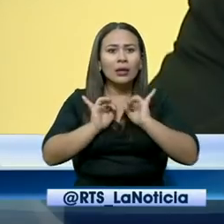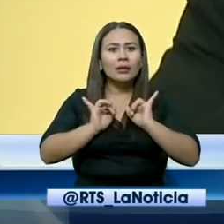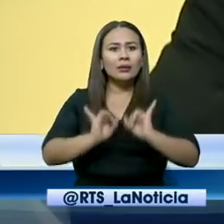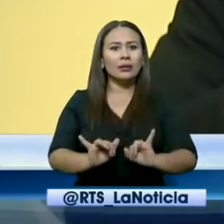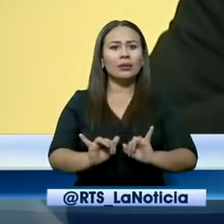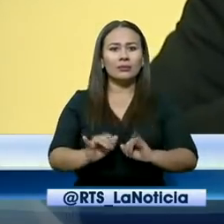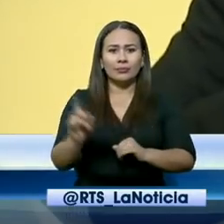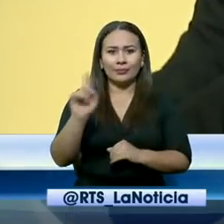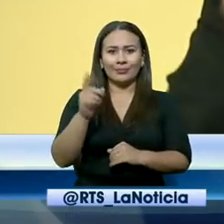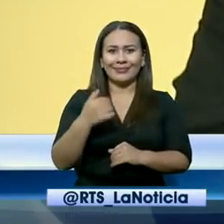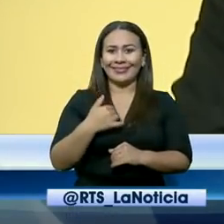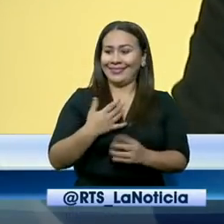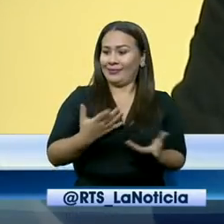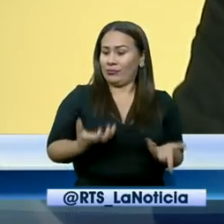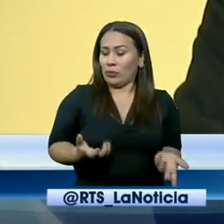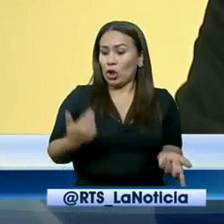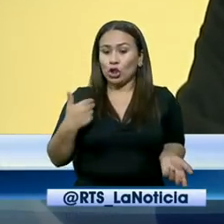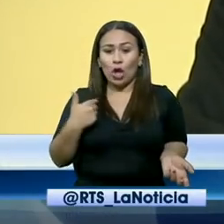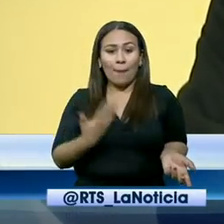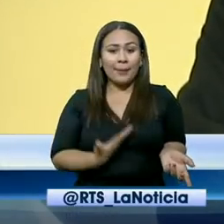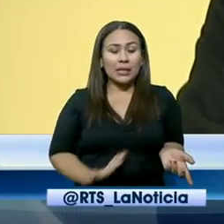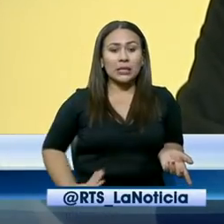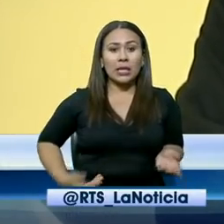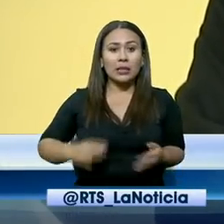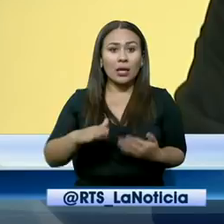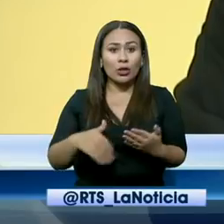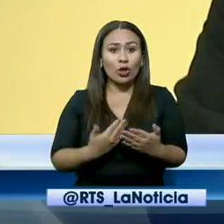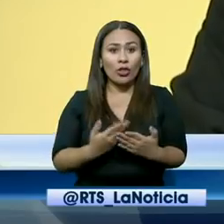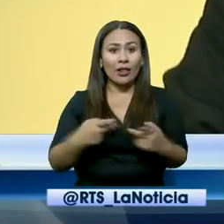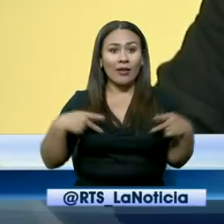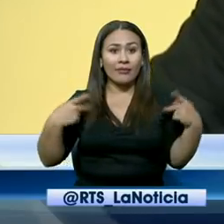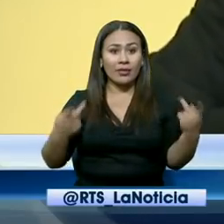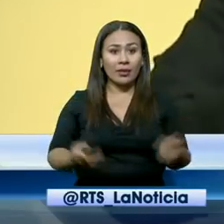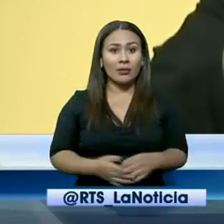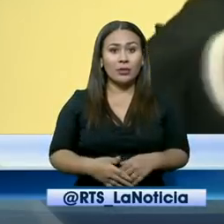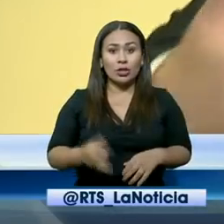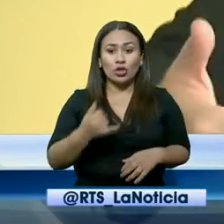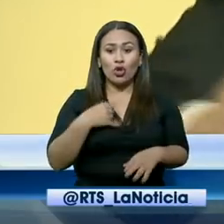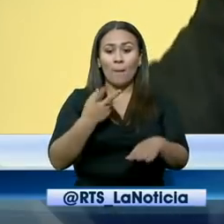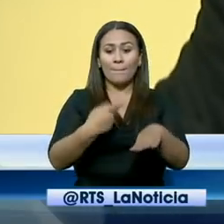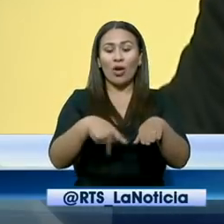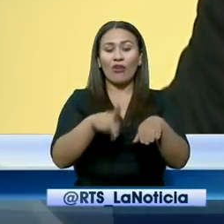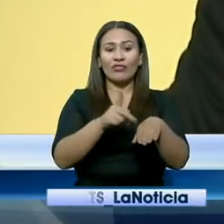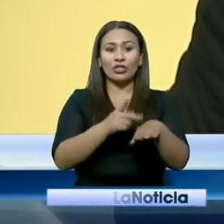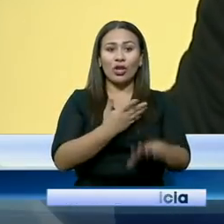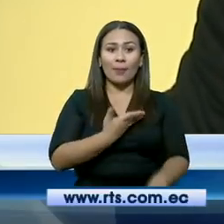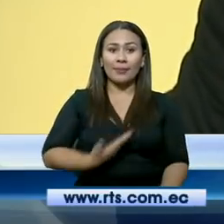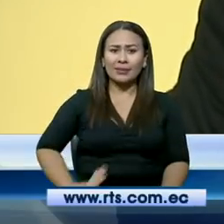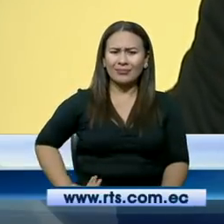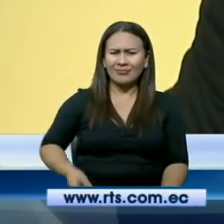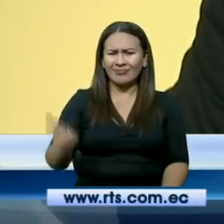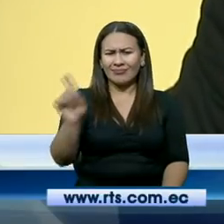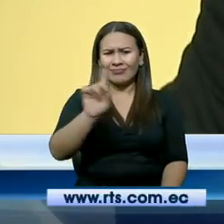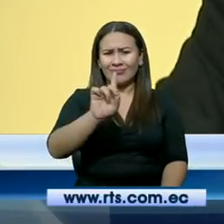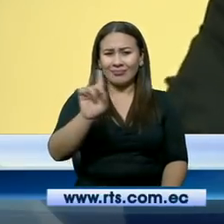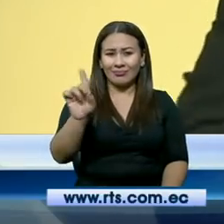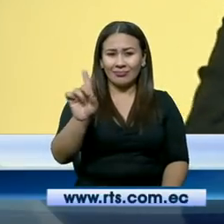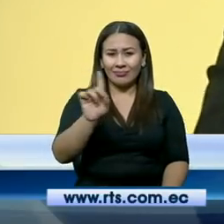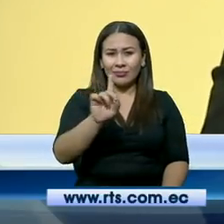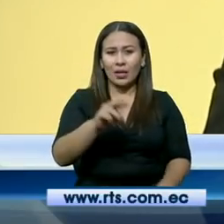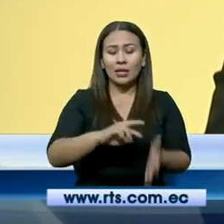O sea, no es que usted tiene la carrera de presidente de la República. O sea, no es que usted adquiere como profesión ser presidente de la República. Es